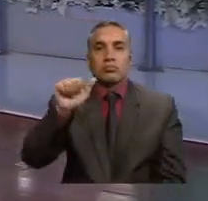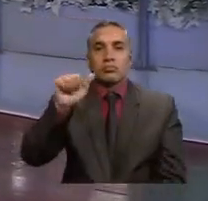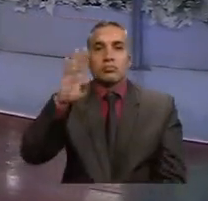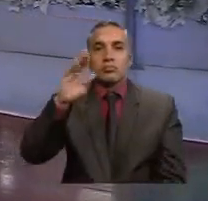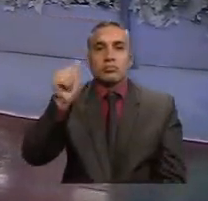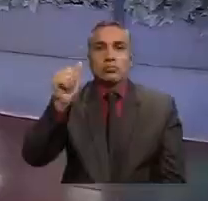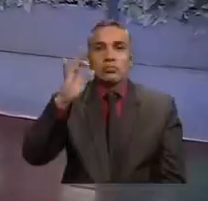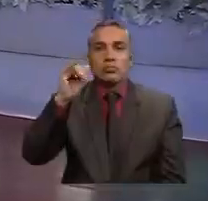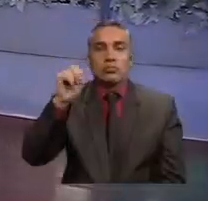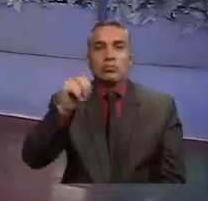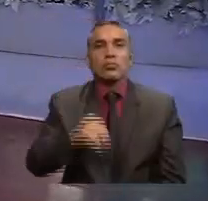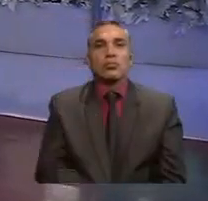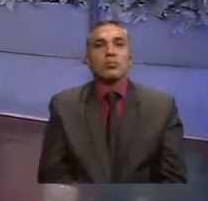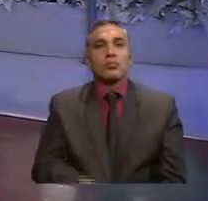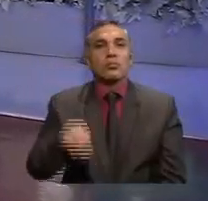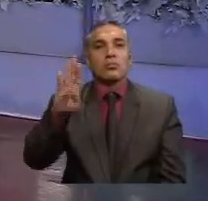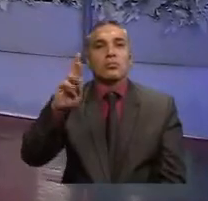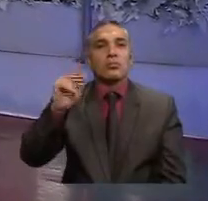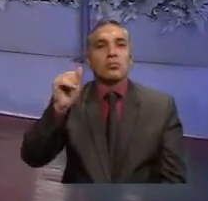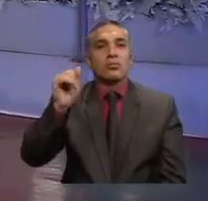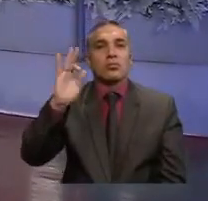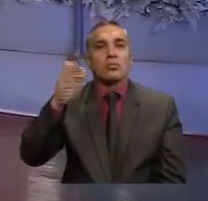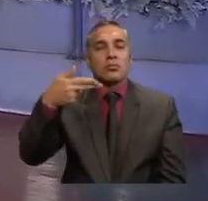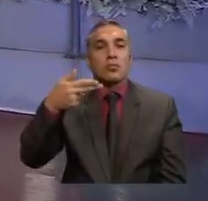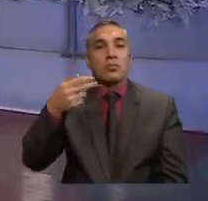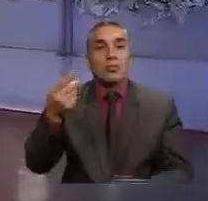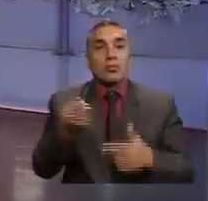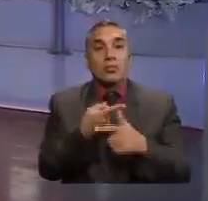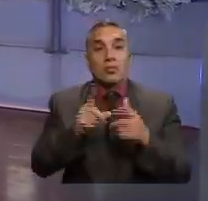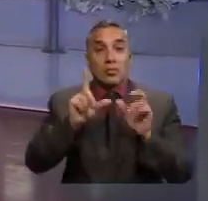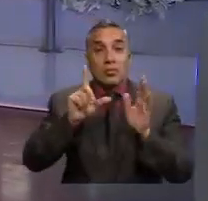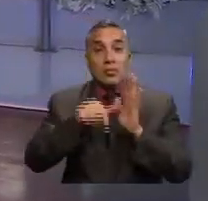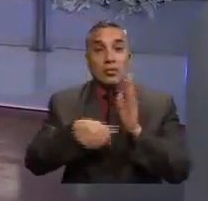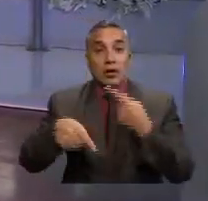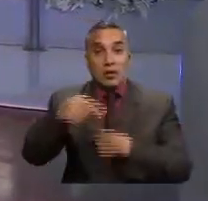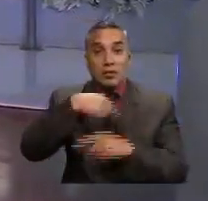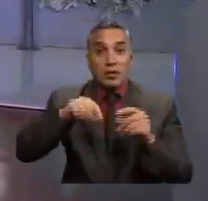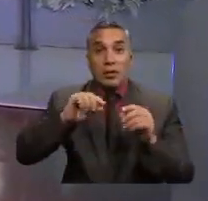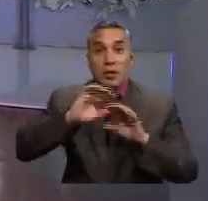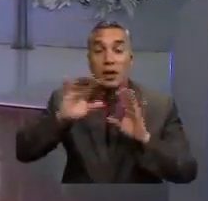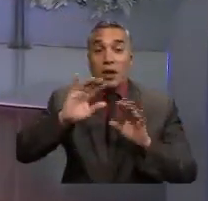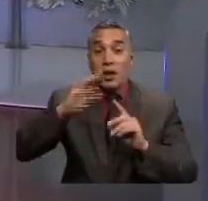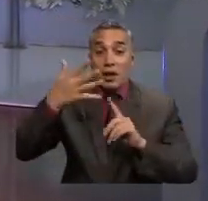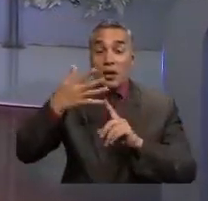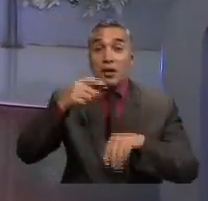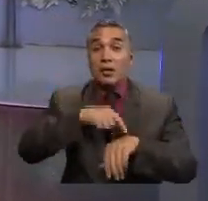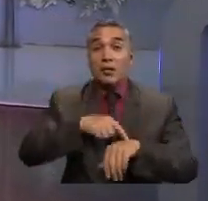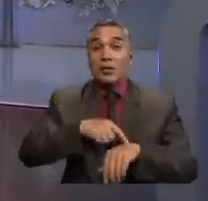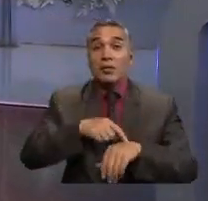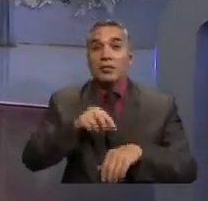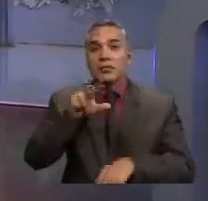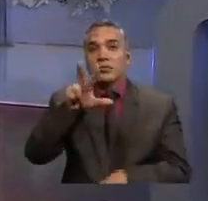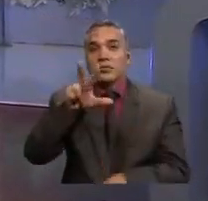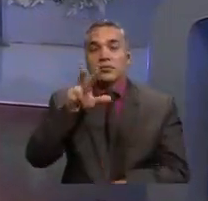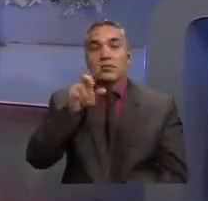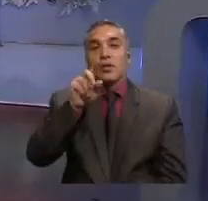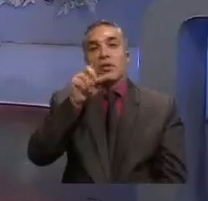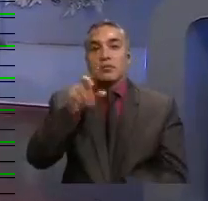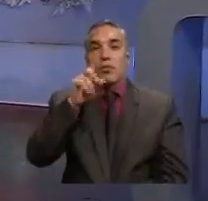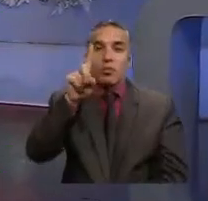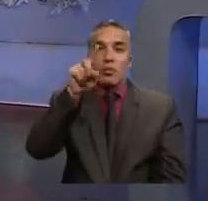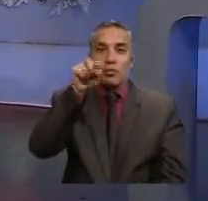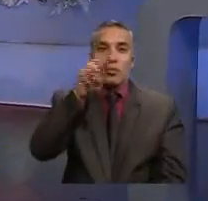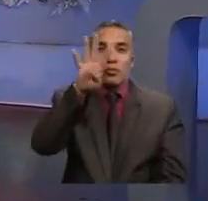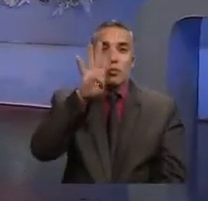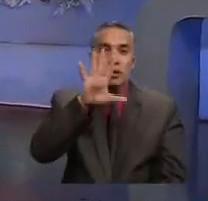ellos, Brad Salazar también, y ya van a correr la cuarta vuelta. De hecho, la quinta vuelta termina en horario de Ecuador a las